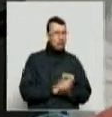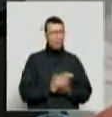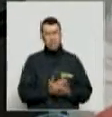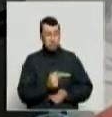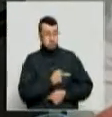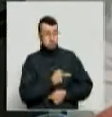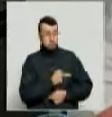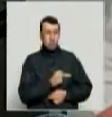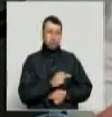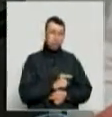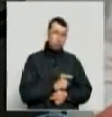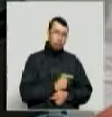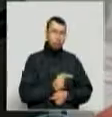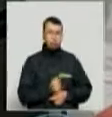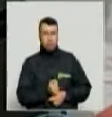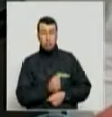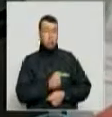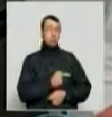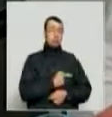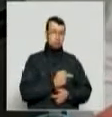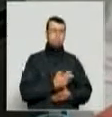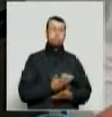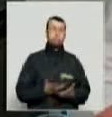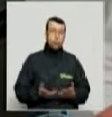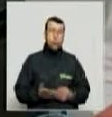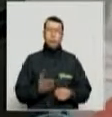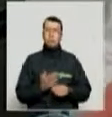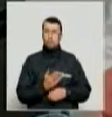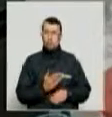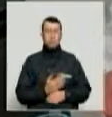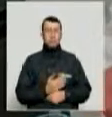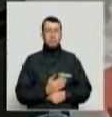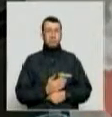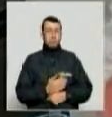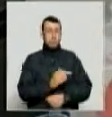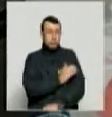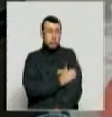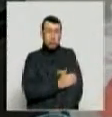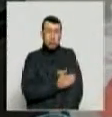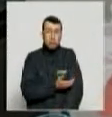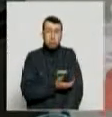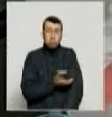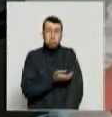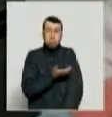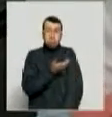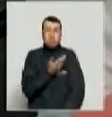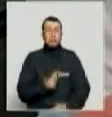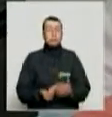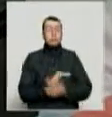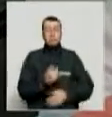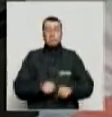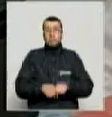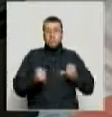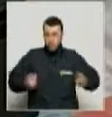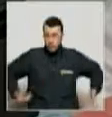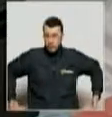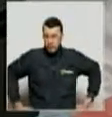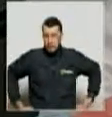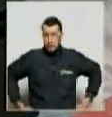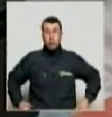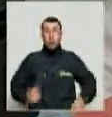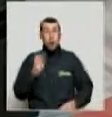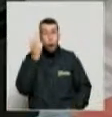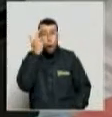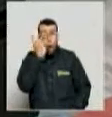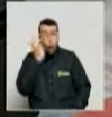funcionamiento. Y esa presión arterial empieza a dañar los riñones, a dañar los vasitos de los